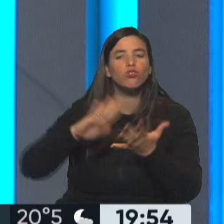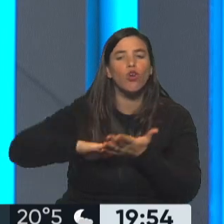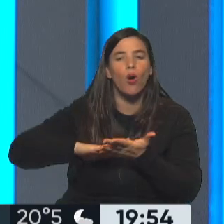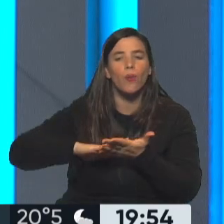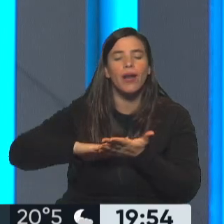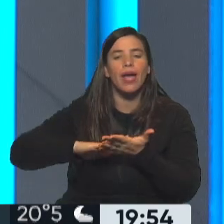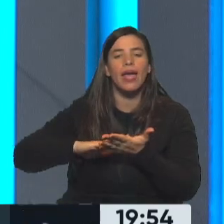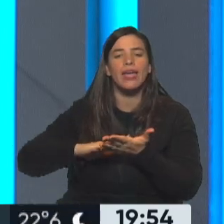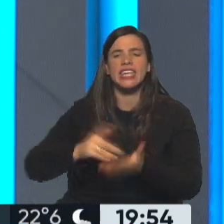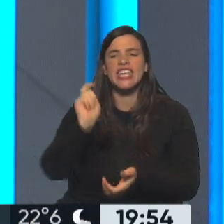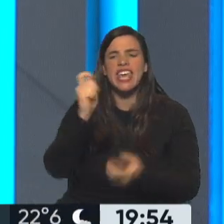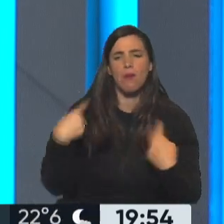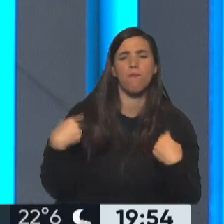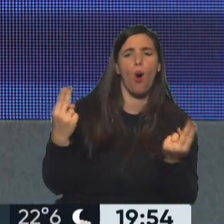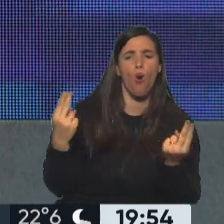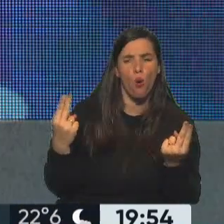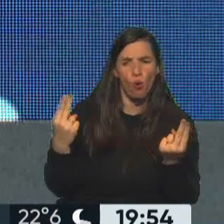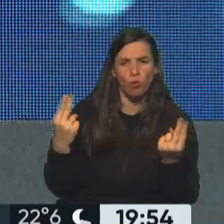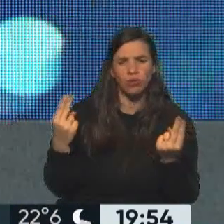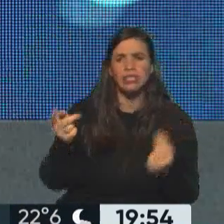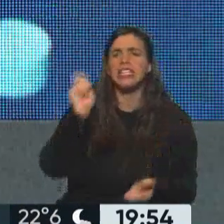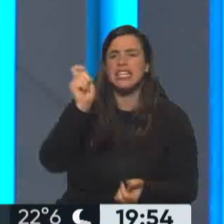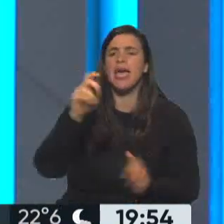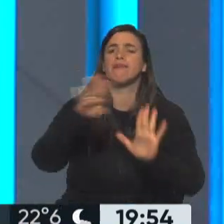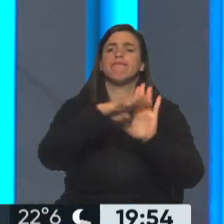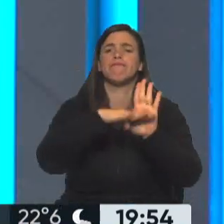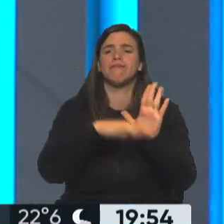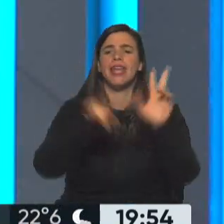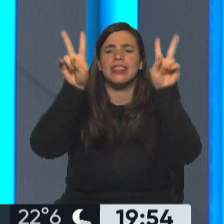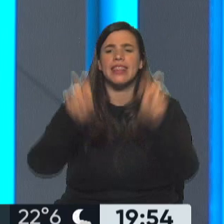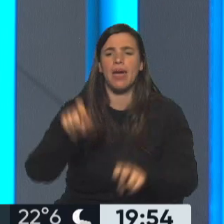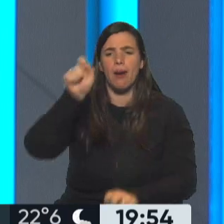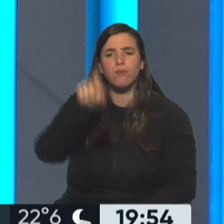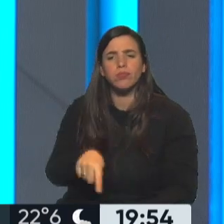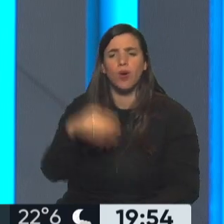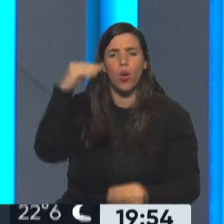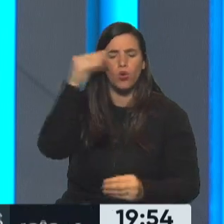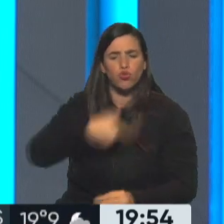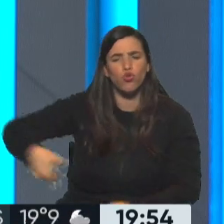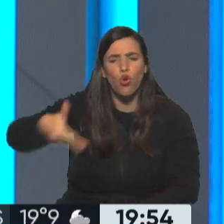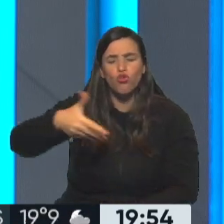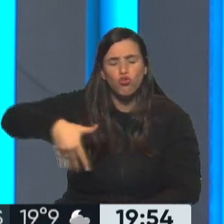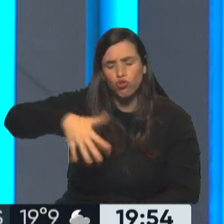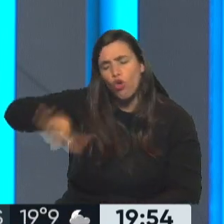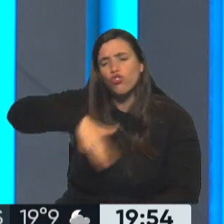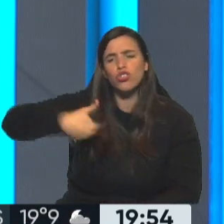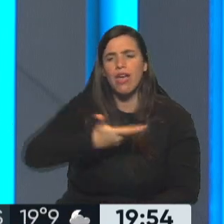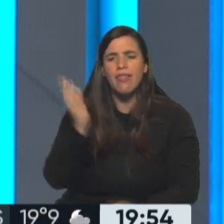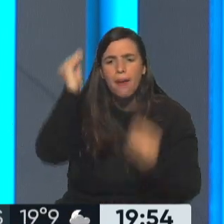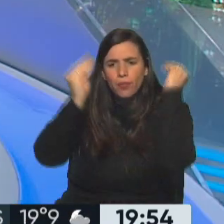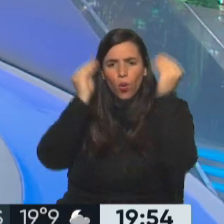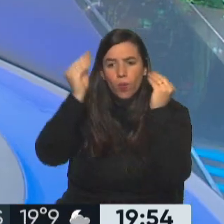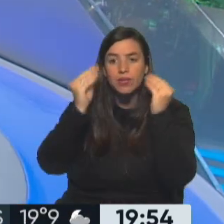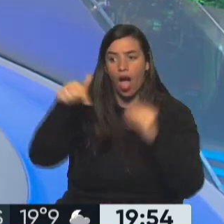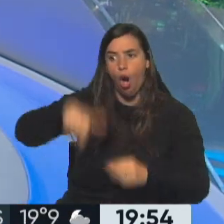bueno, de quién es la rebeldía, quién plantea los temas que hoy preocupan a la sociedad y de también cómo interpretar a la ciudadanía, porque digo, la justicia hoy queda